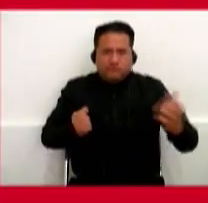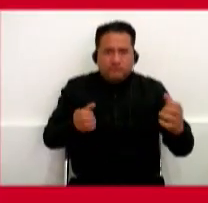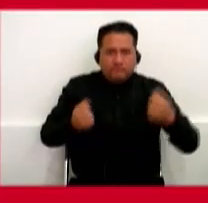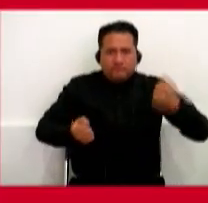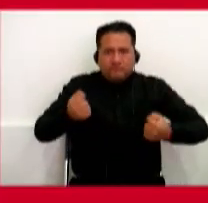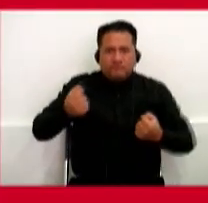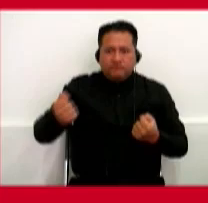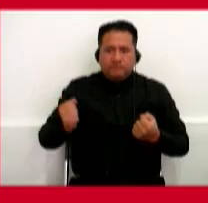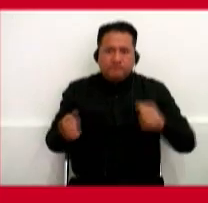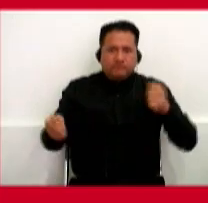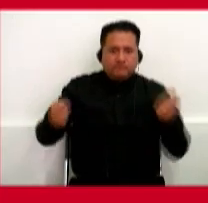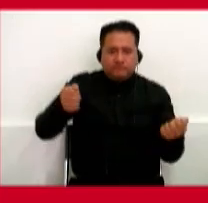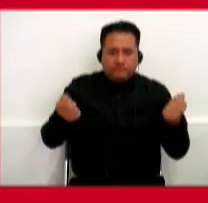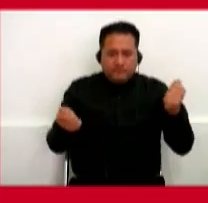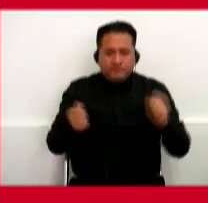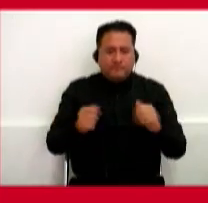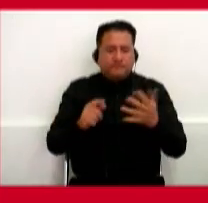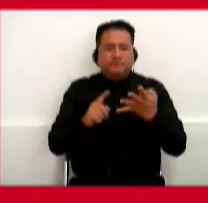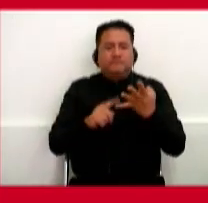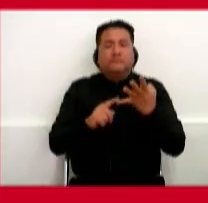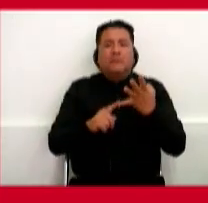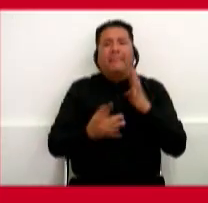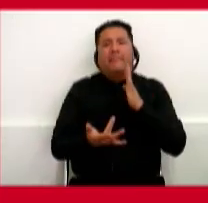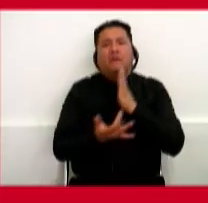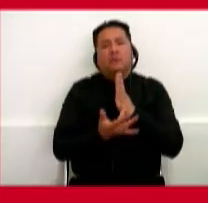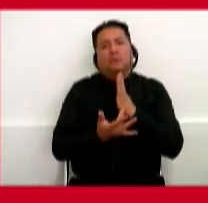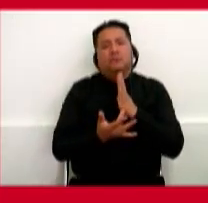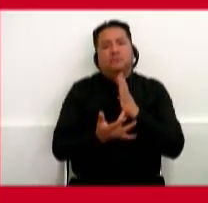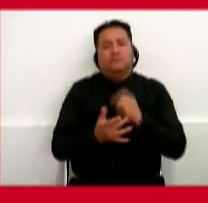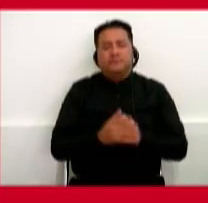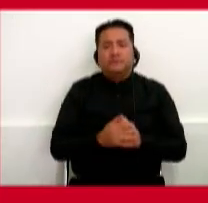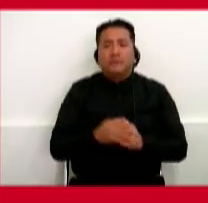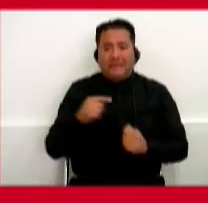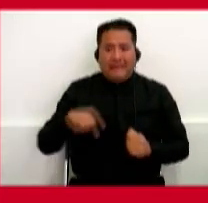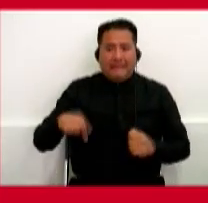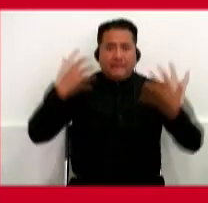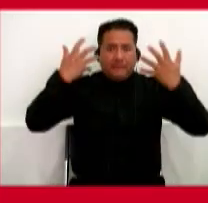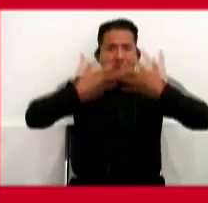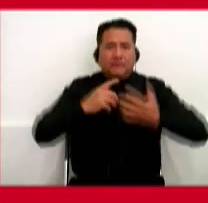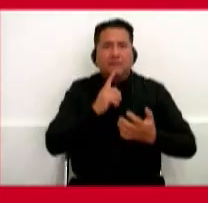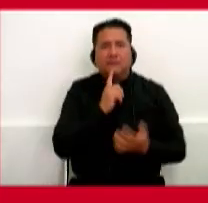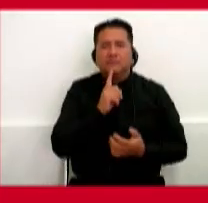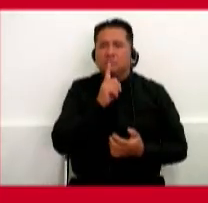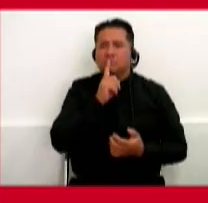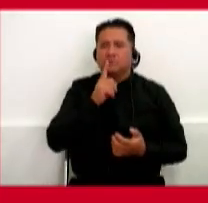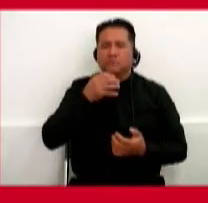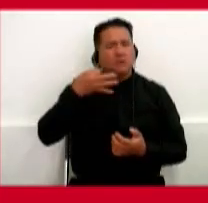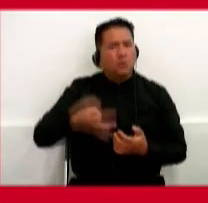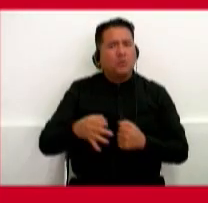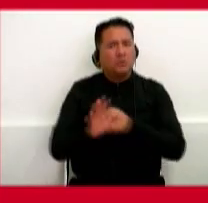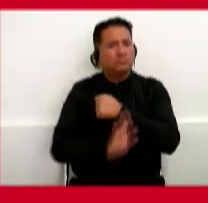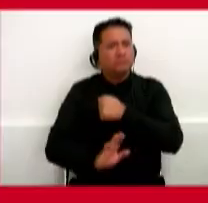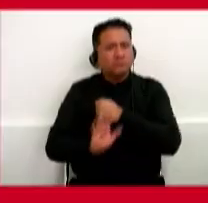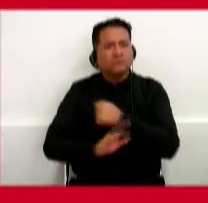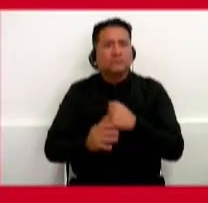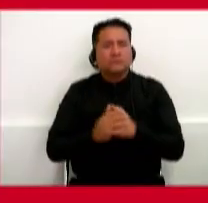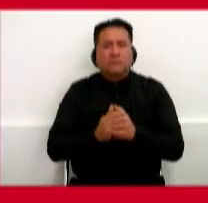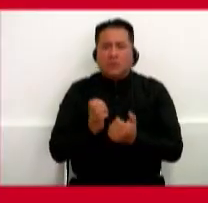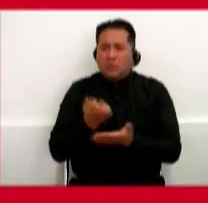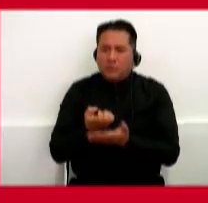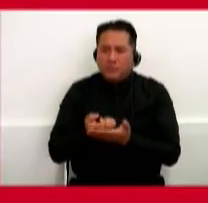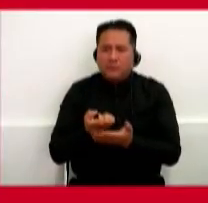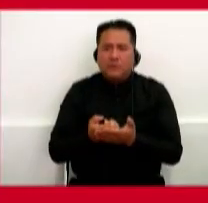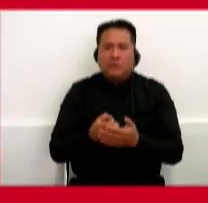abordar de la mejor manera, porque somos una empresa segura, innovadora, equilibrada, social, económica